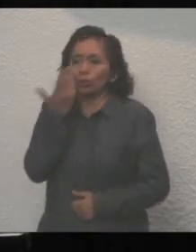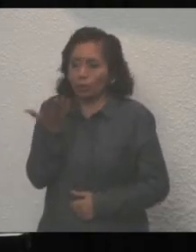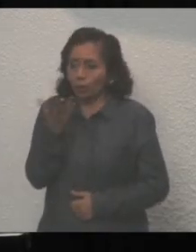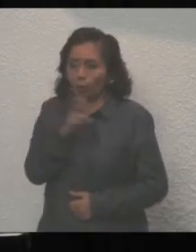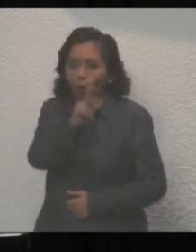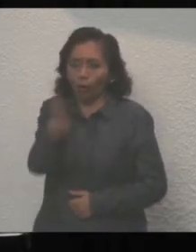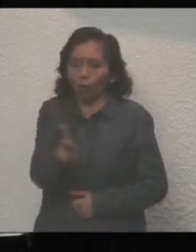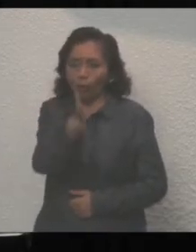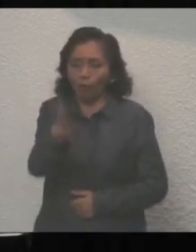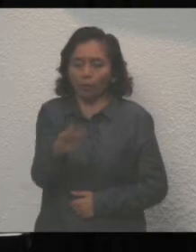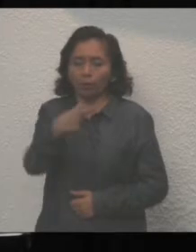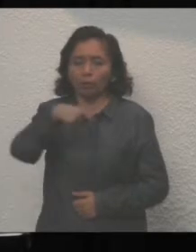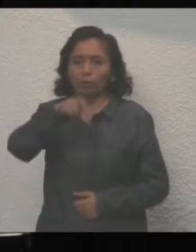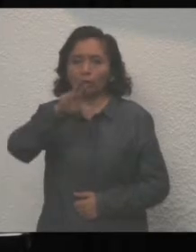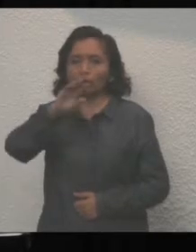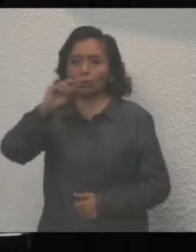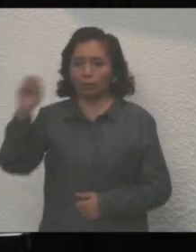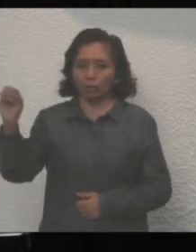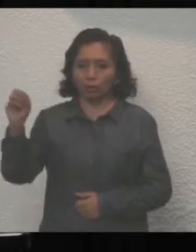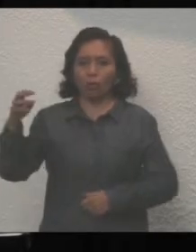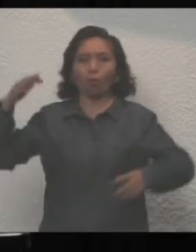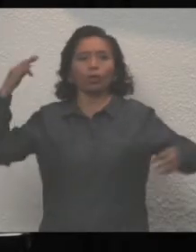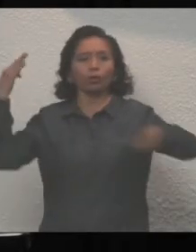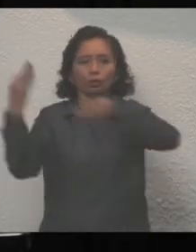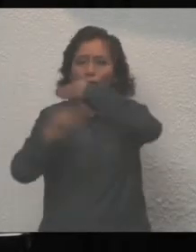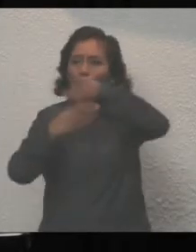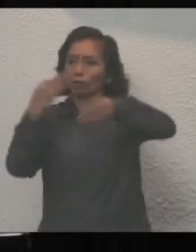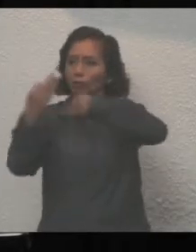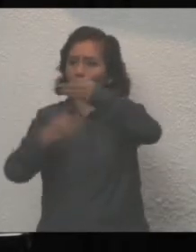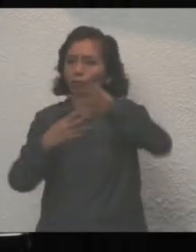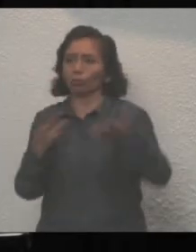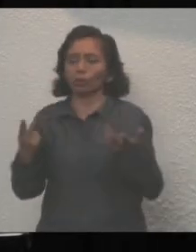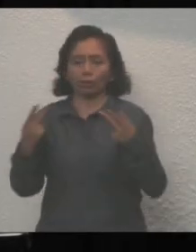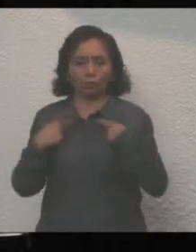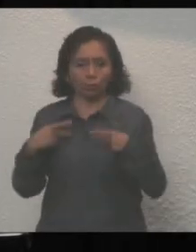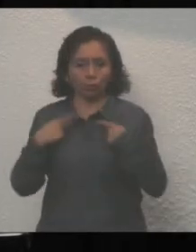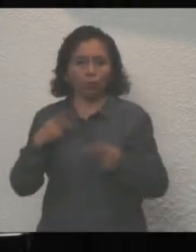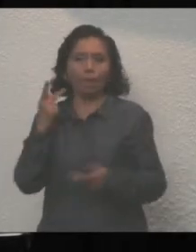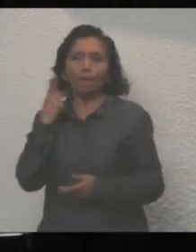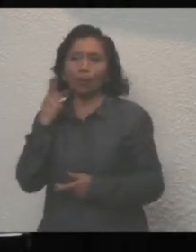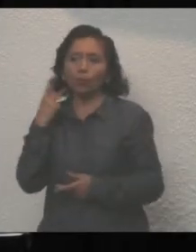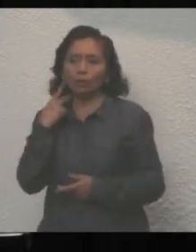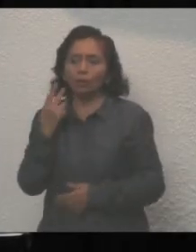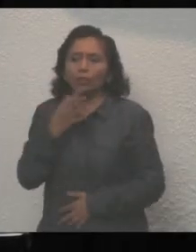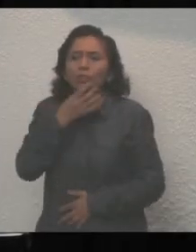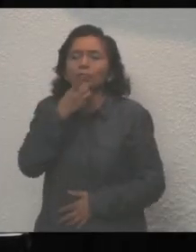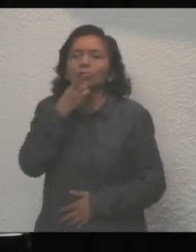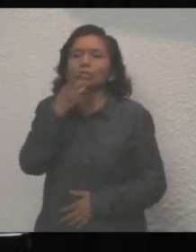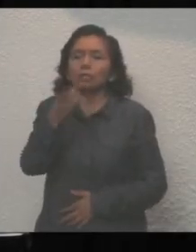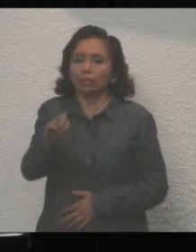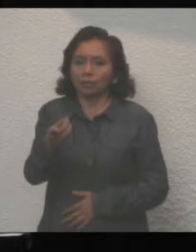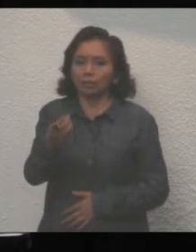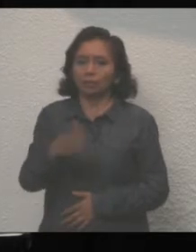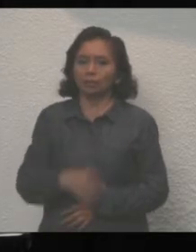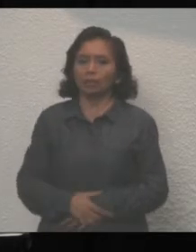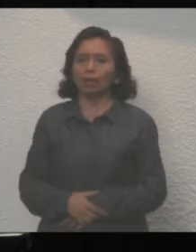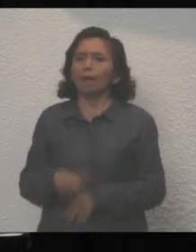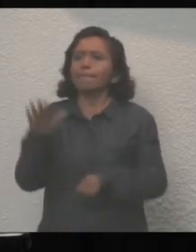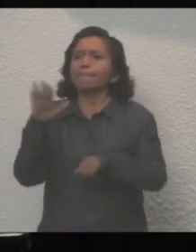de Quintana Roo y a todos los políticos y mencionarles parte de por